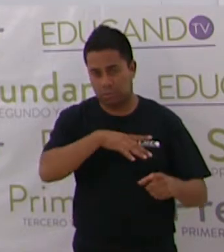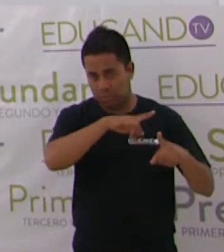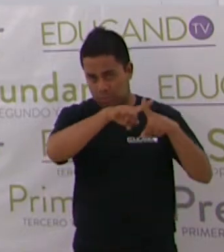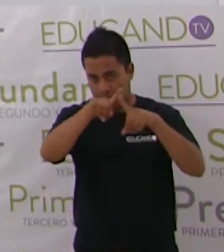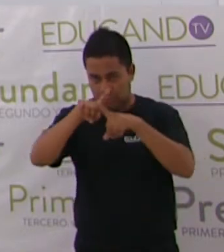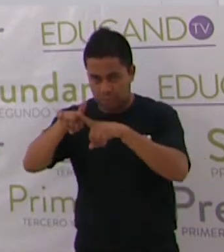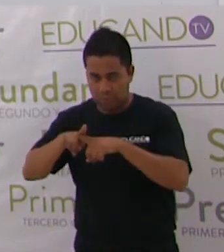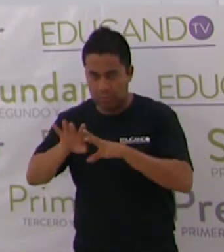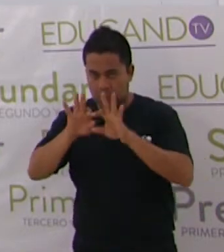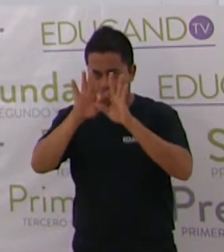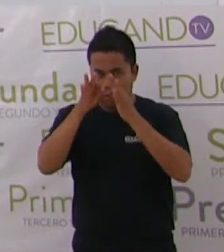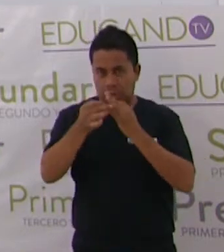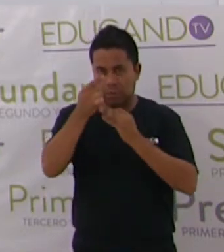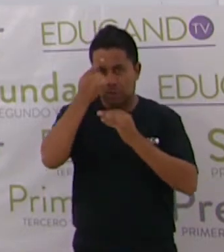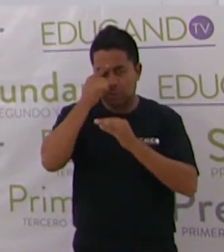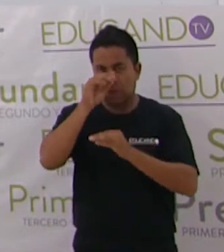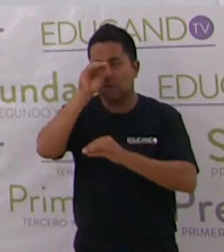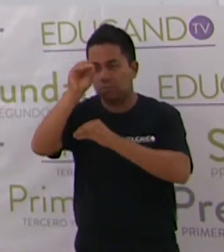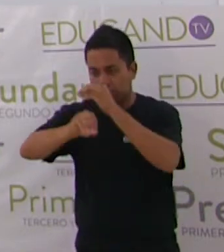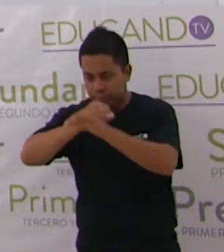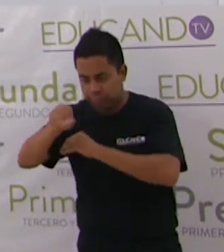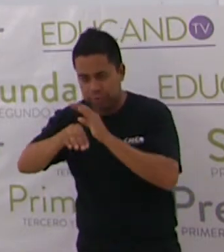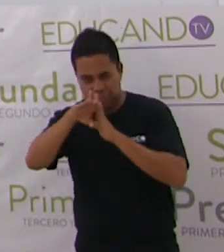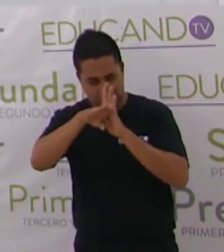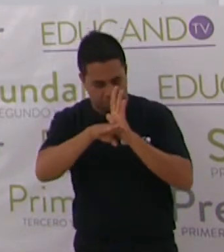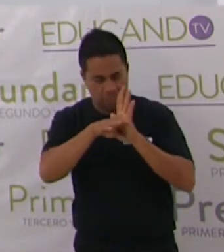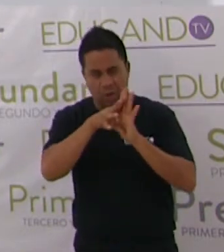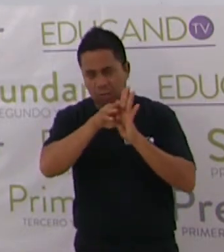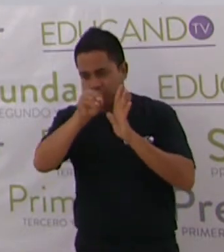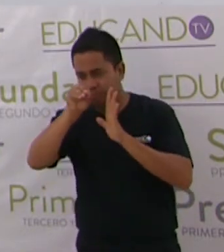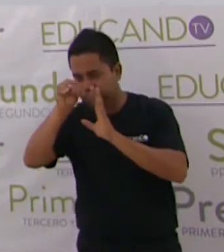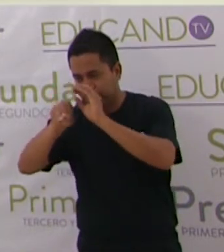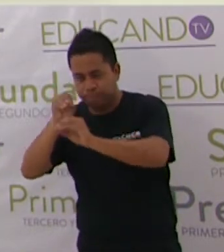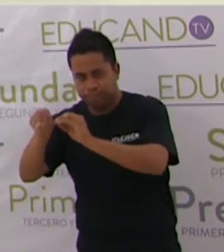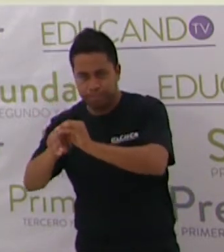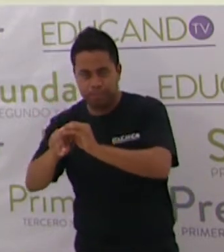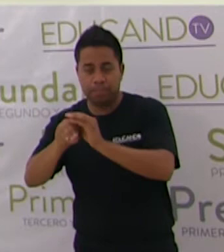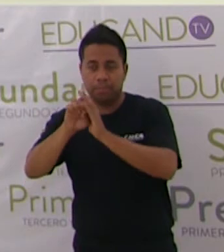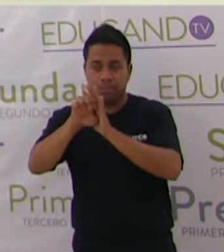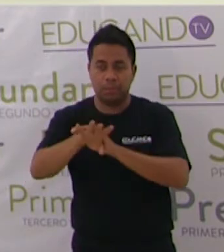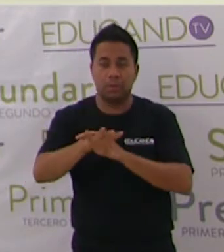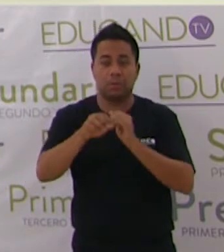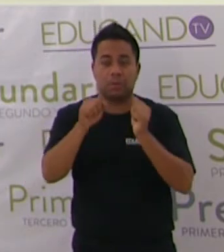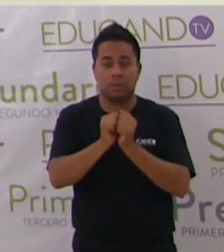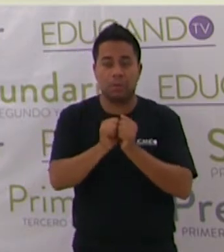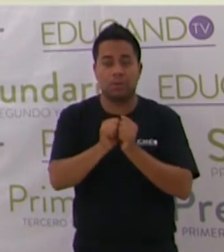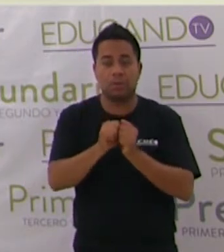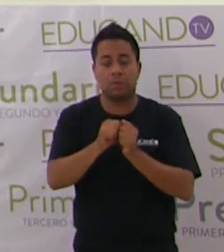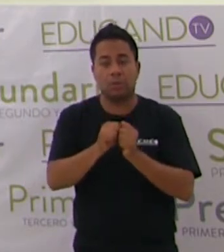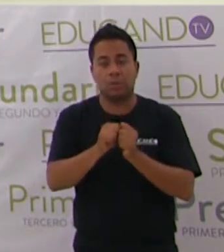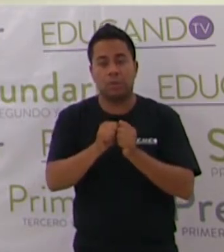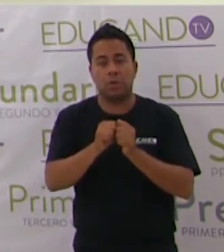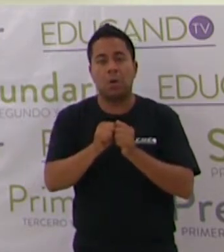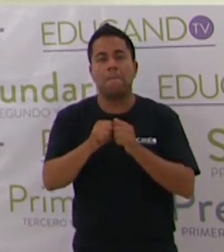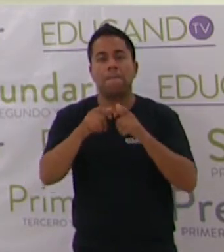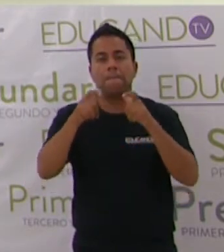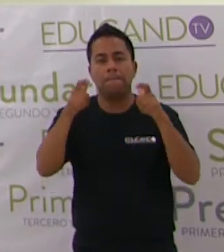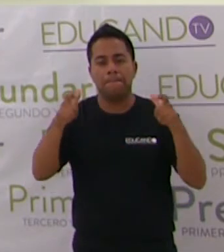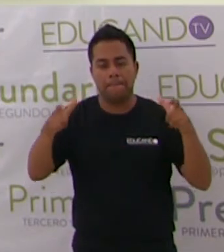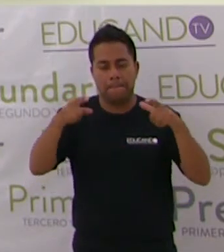diferentes formas de representar los datos, ya sea por el diagrama de pastel, el diagrama